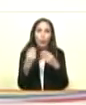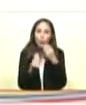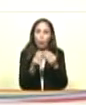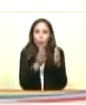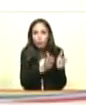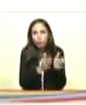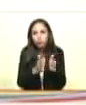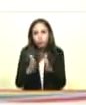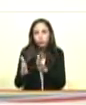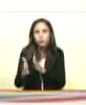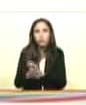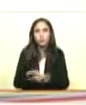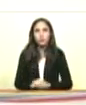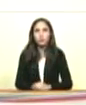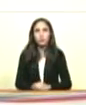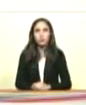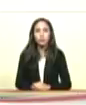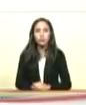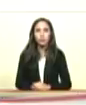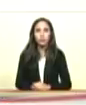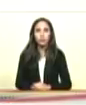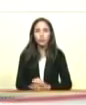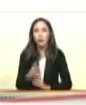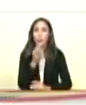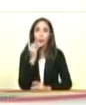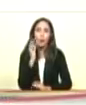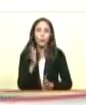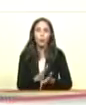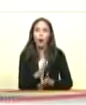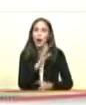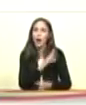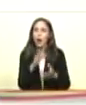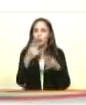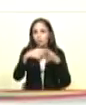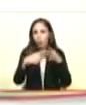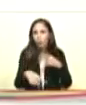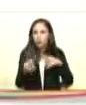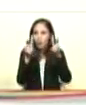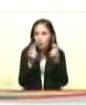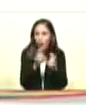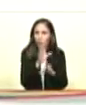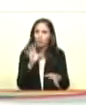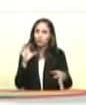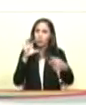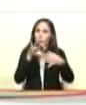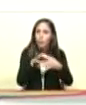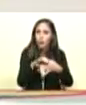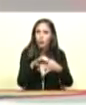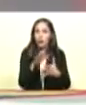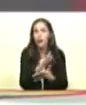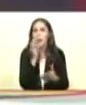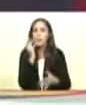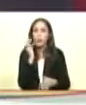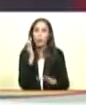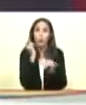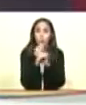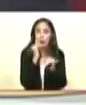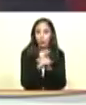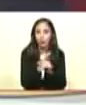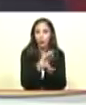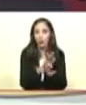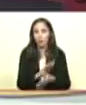una capacidad creativa de estructurar lo nuevo. Estamos estructurando lo nuevo. Este es el nuevo